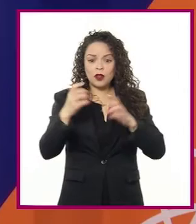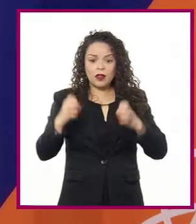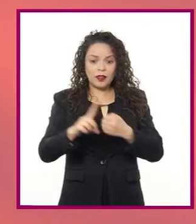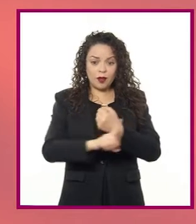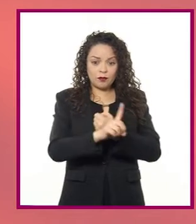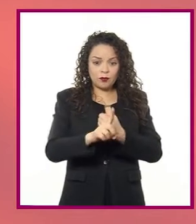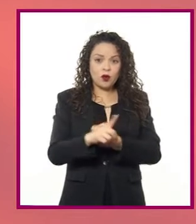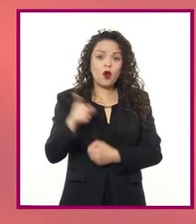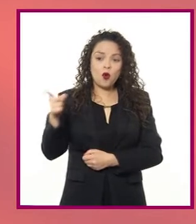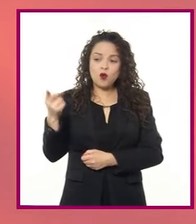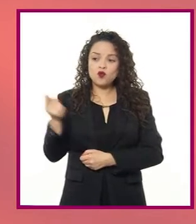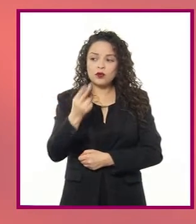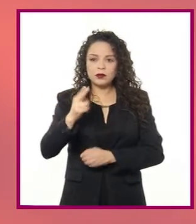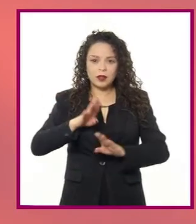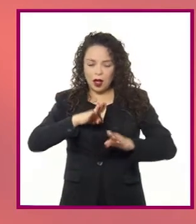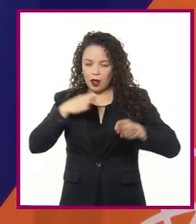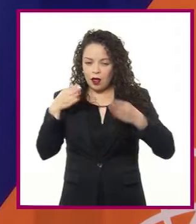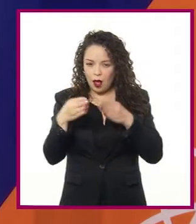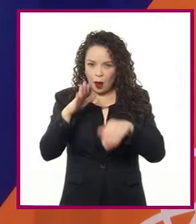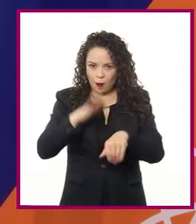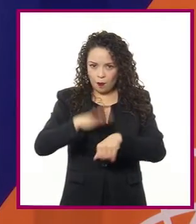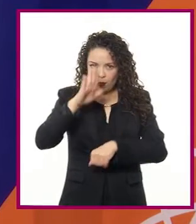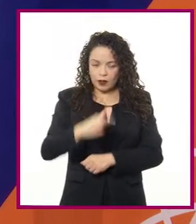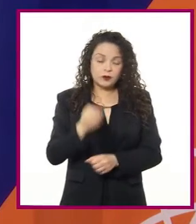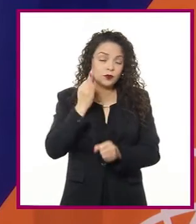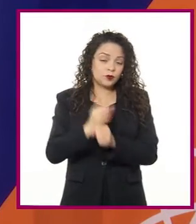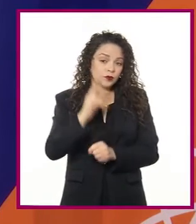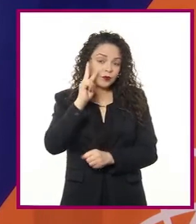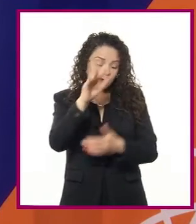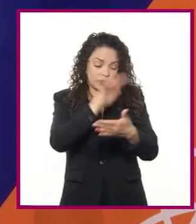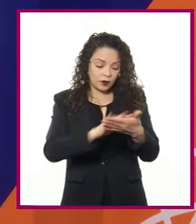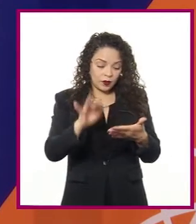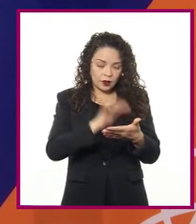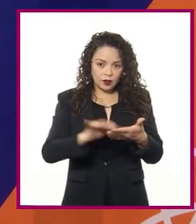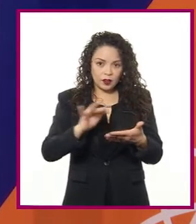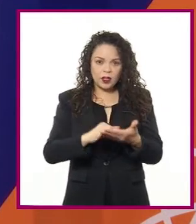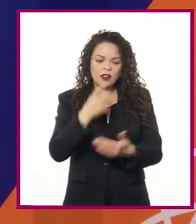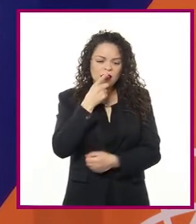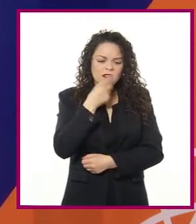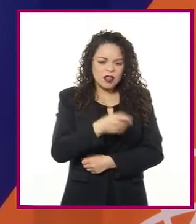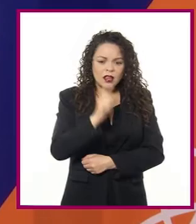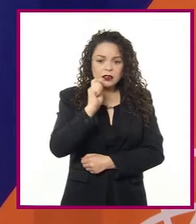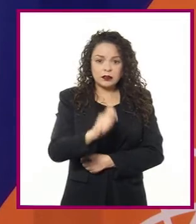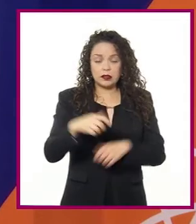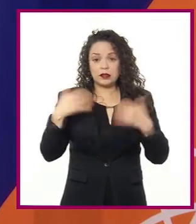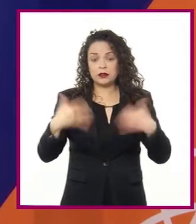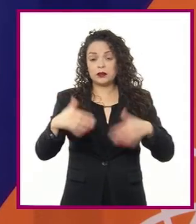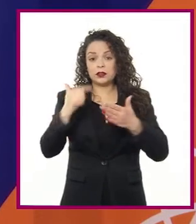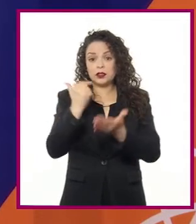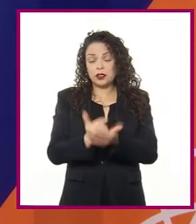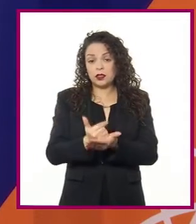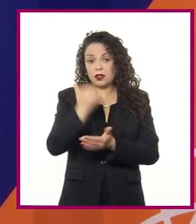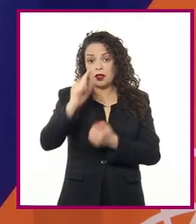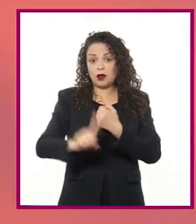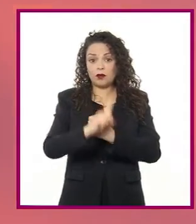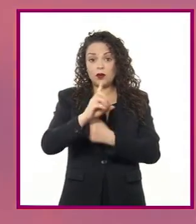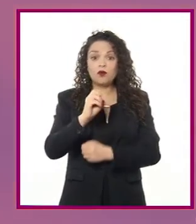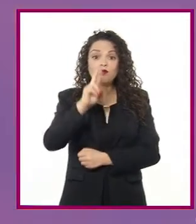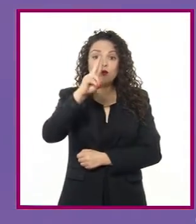se enfocarán. Leamos el siguiente texto que habla de una grave consecuencia que se deriva de la